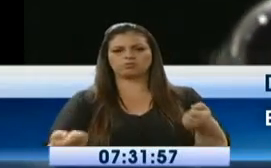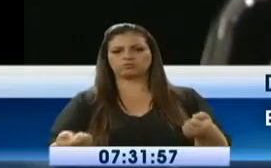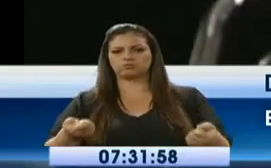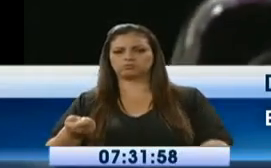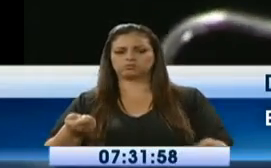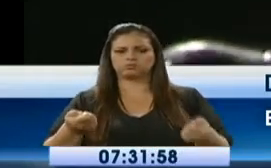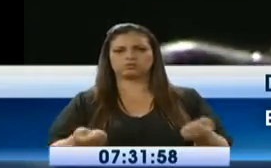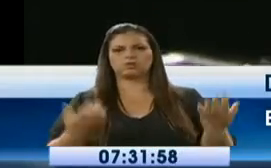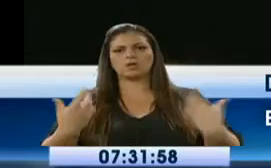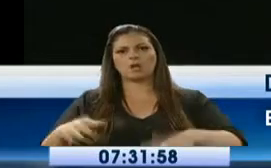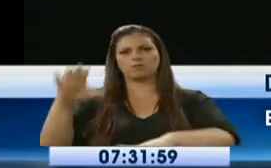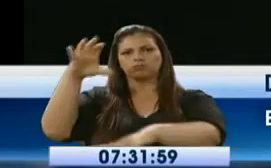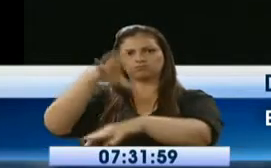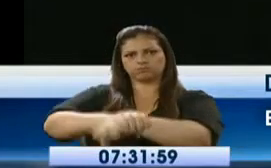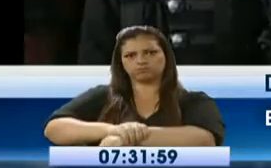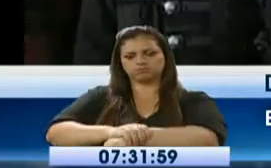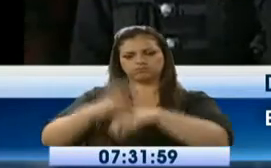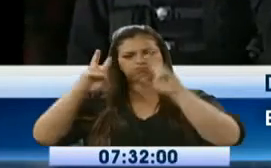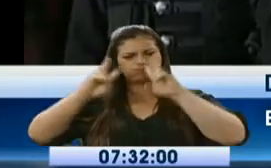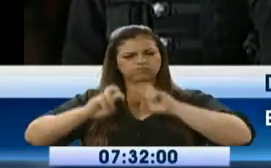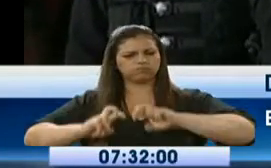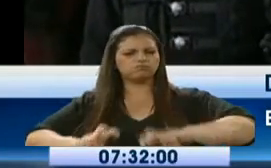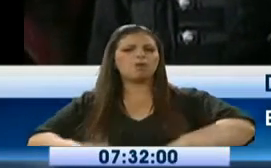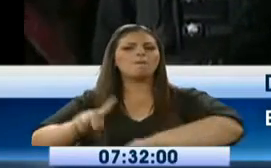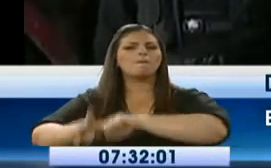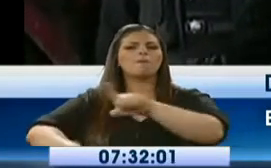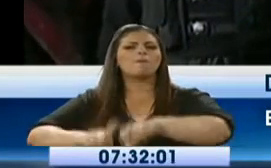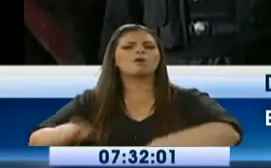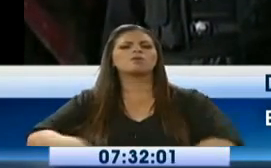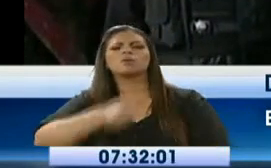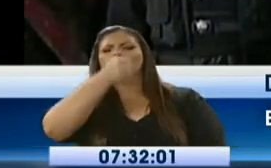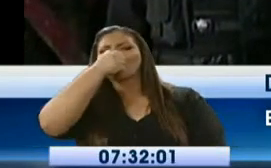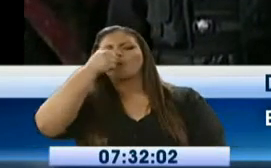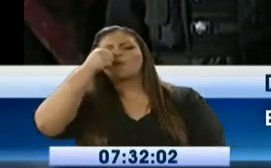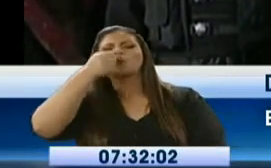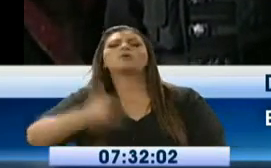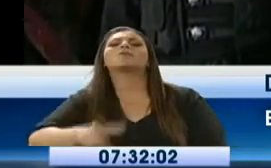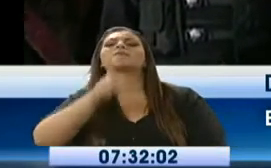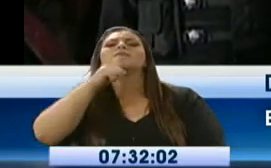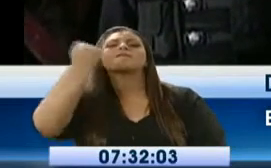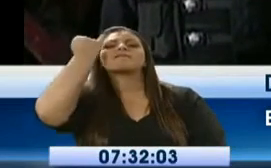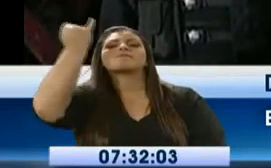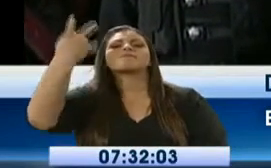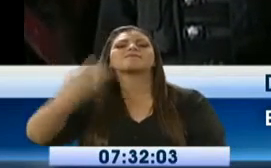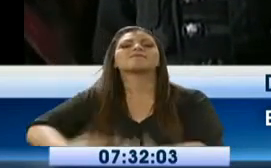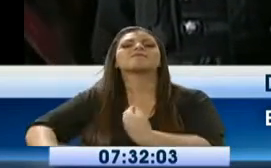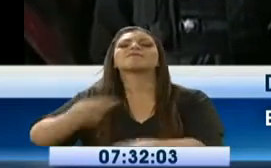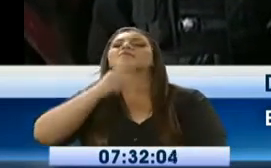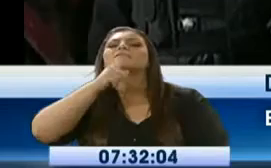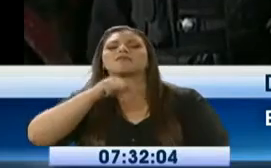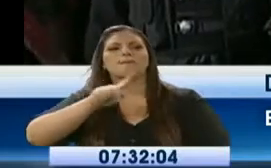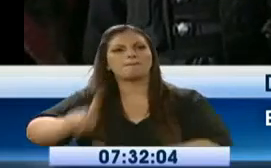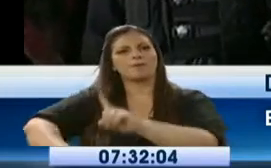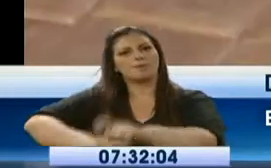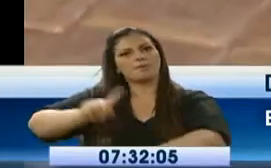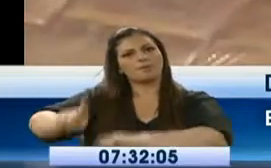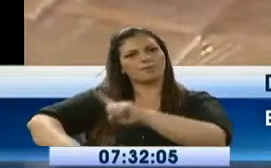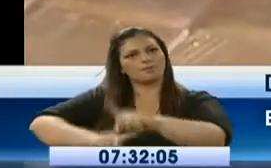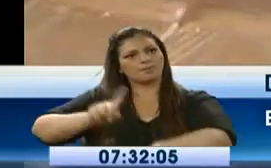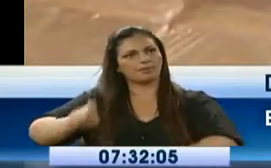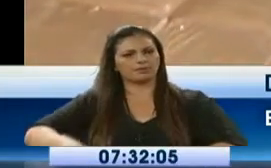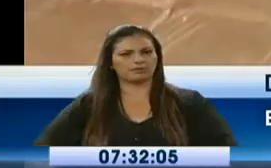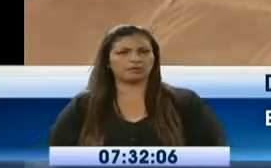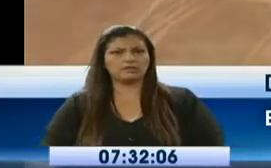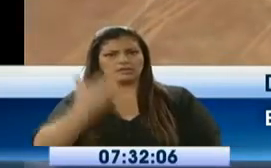los responsables de la droga. Estos vehículos son utilizados para transporte desde fronteras, vecinos países